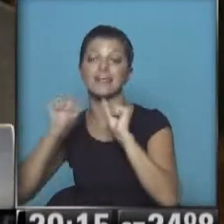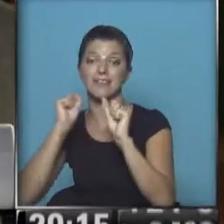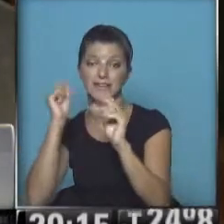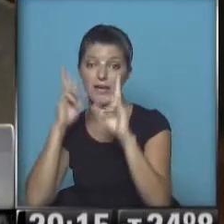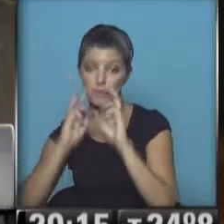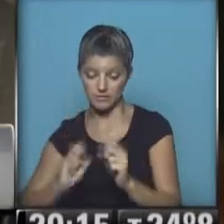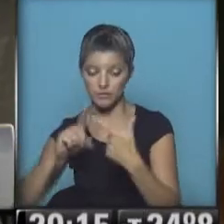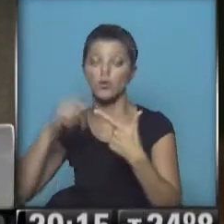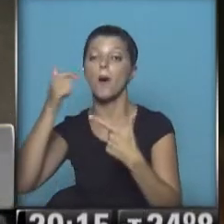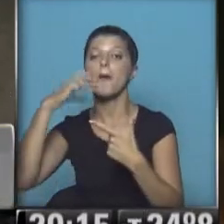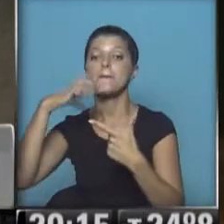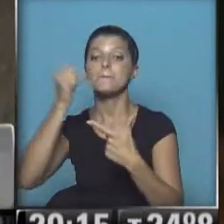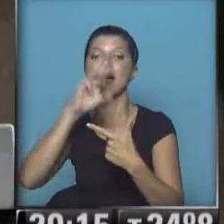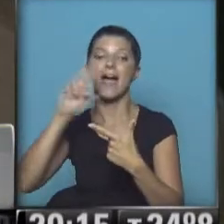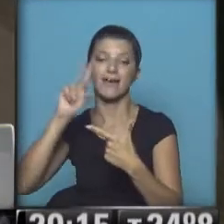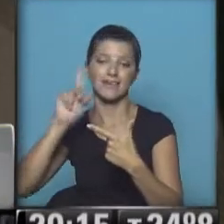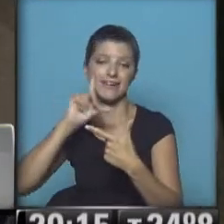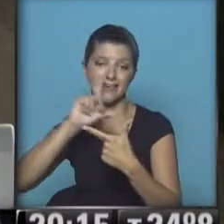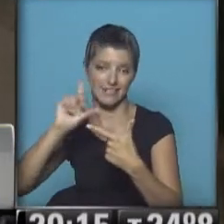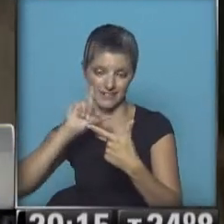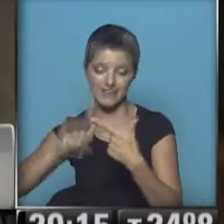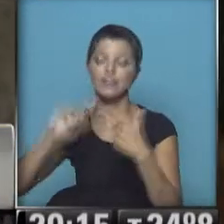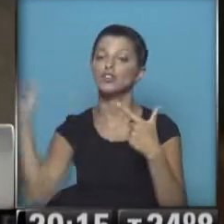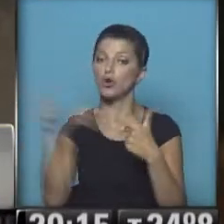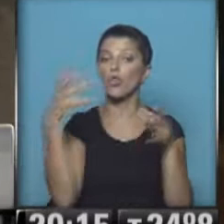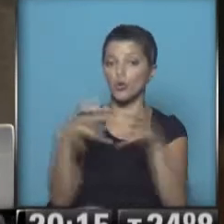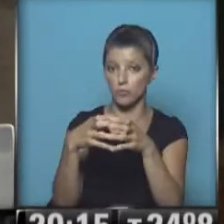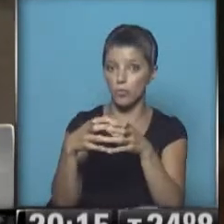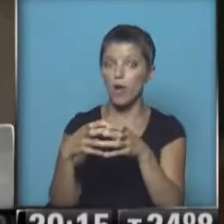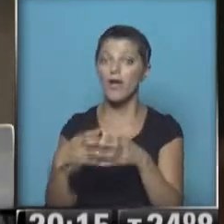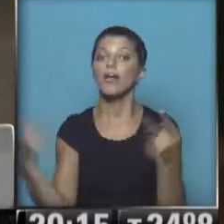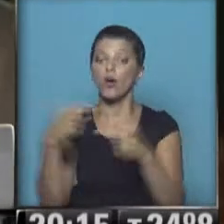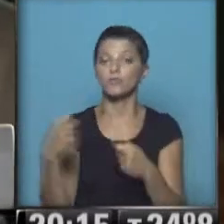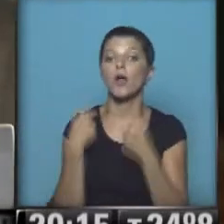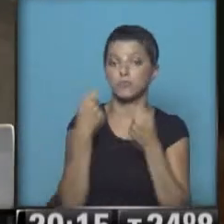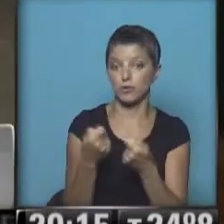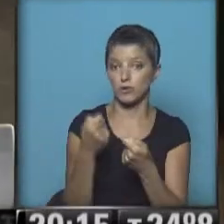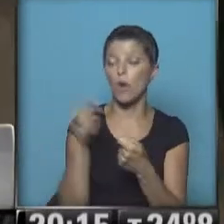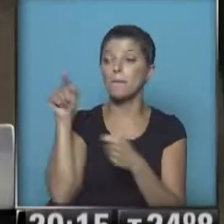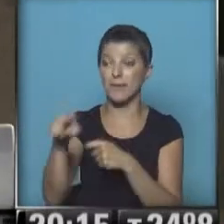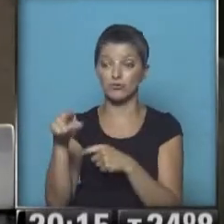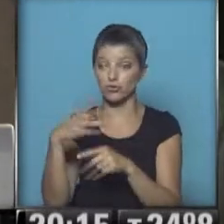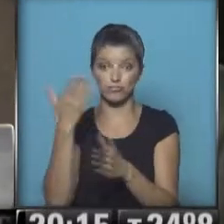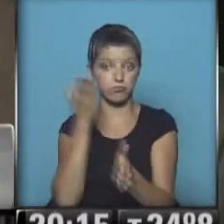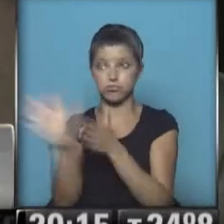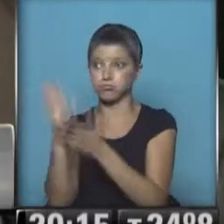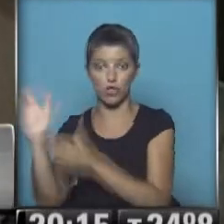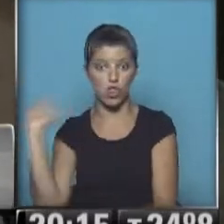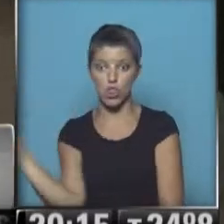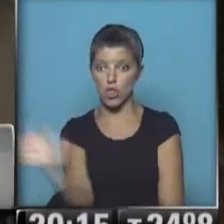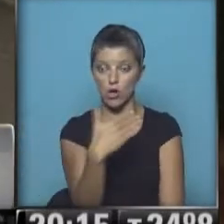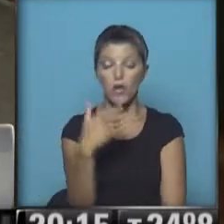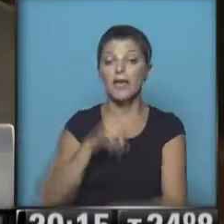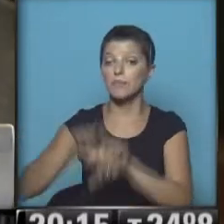Oscar Parrilli, estuvieron funcionarios, todo el oficialismo, la ausencia y las sillas vacías de la oposición, que paralelamente,